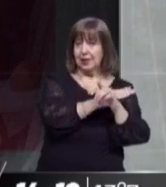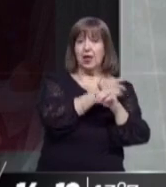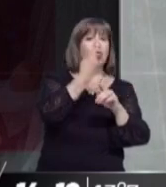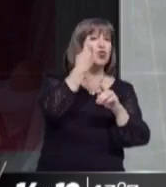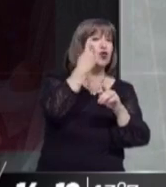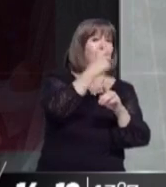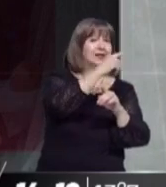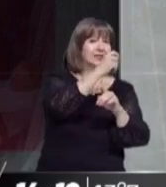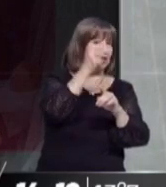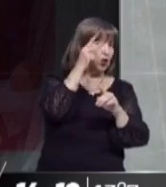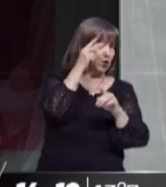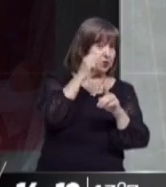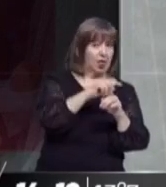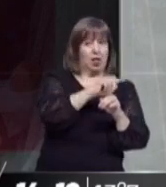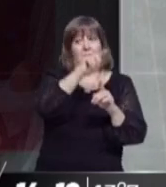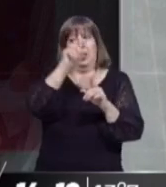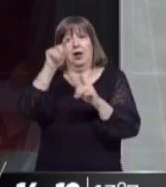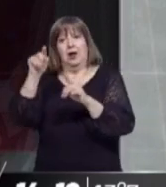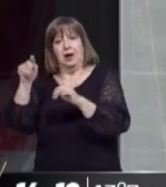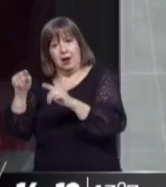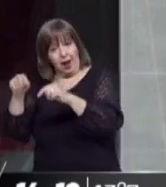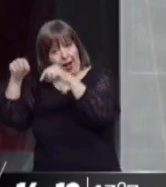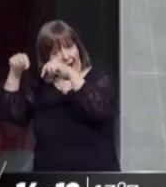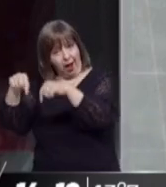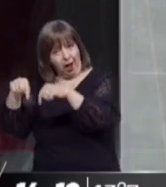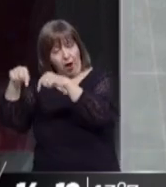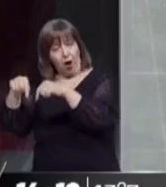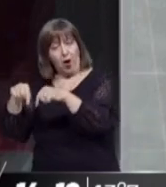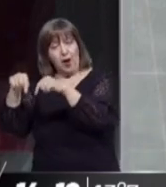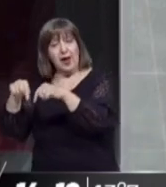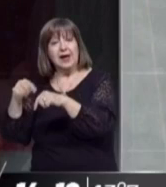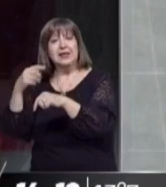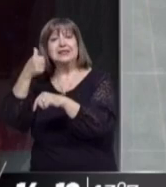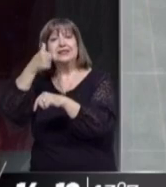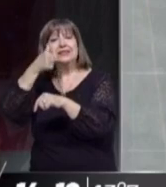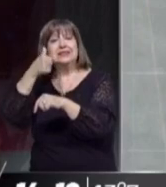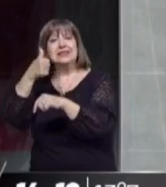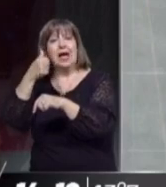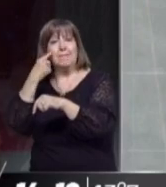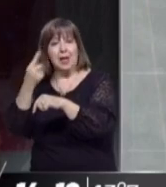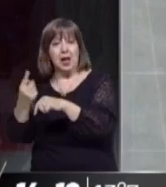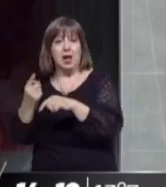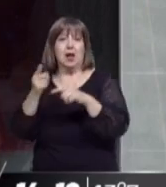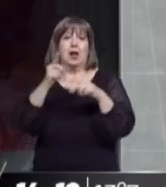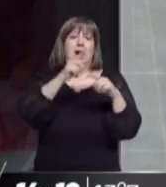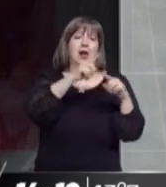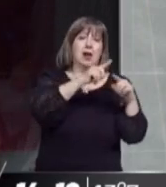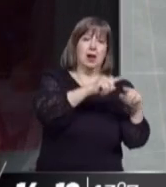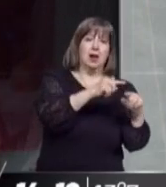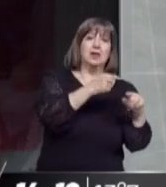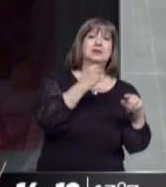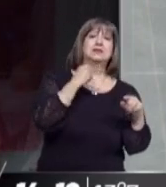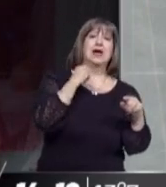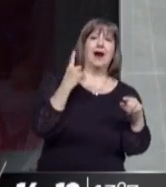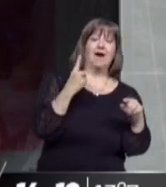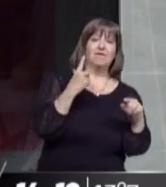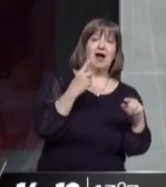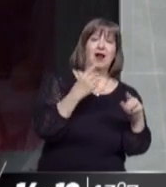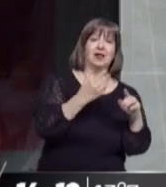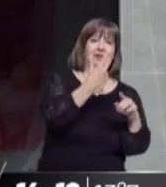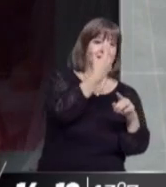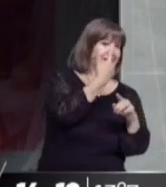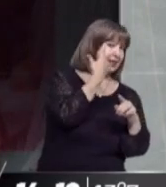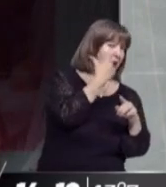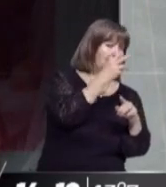costaba 2.180 pesos, con la última actualización ha quedado en 6.000. Dos puntos del sur de la provincia, San Rafael, estaba